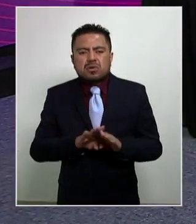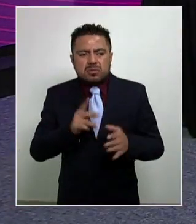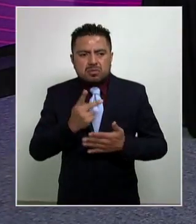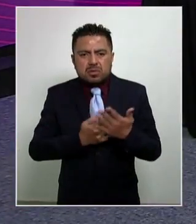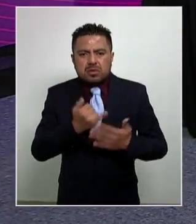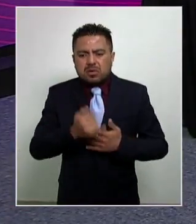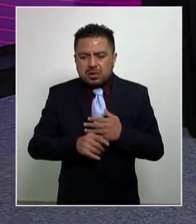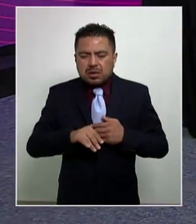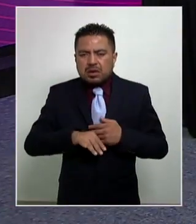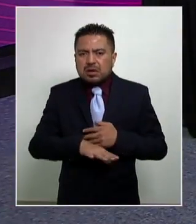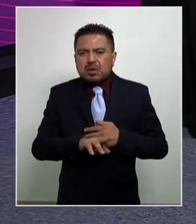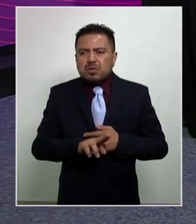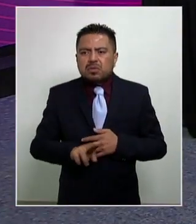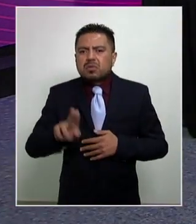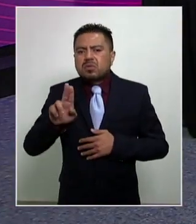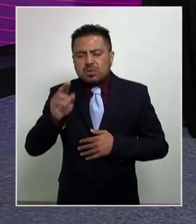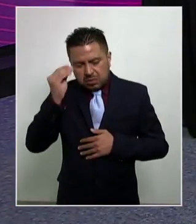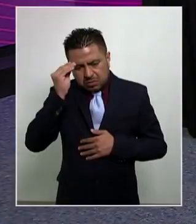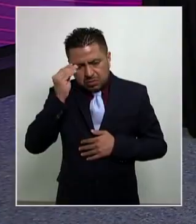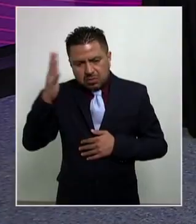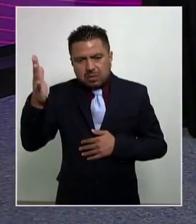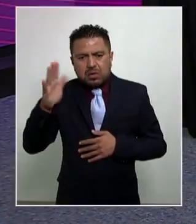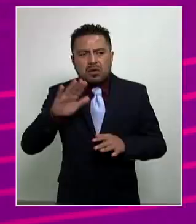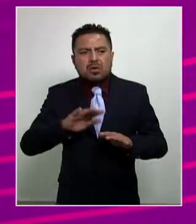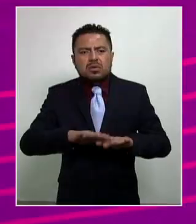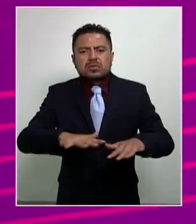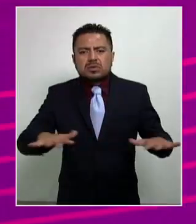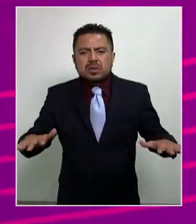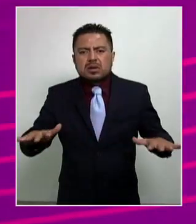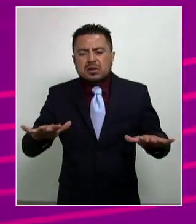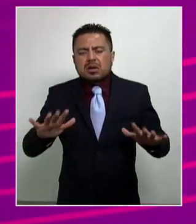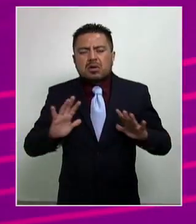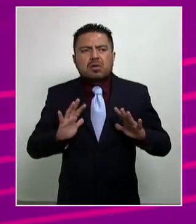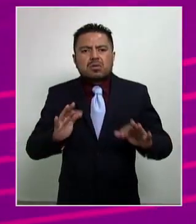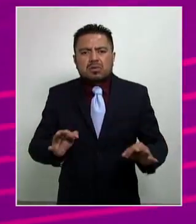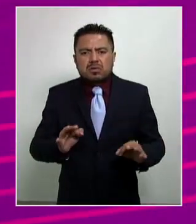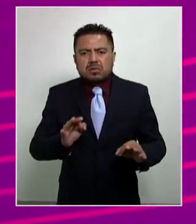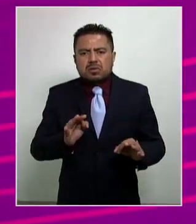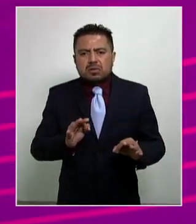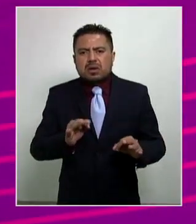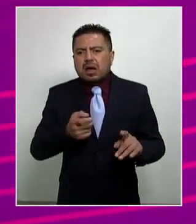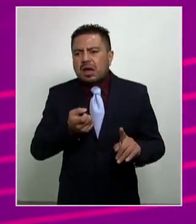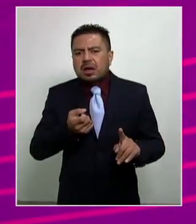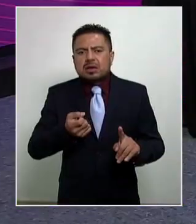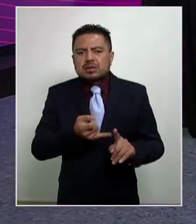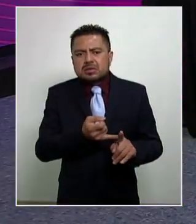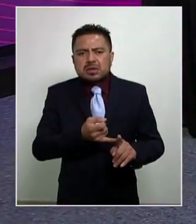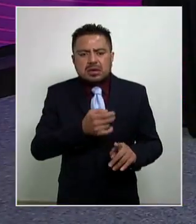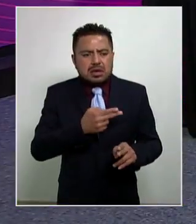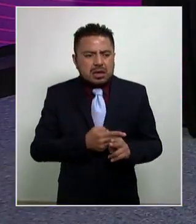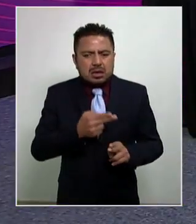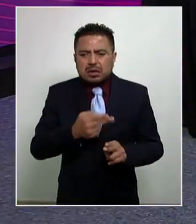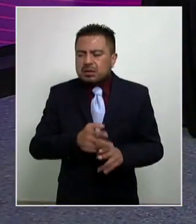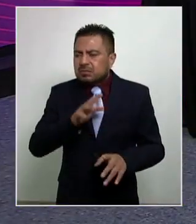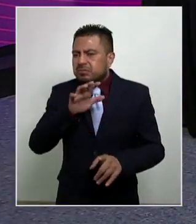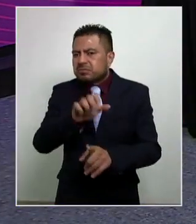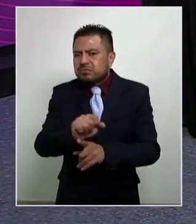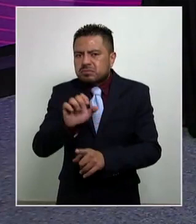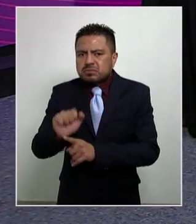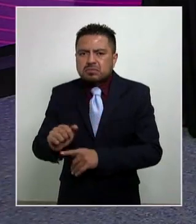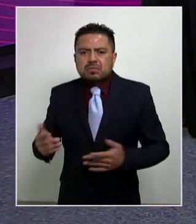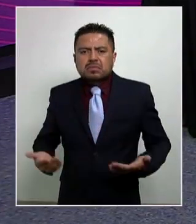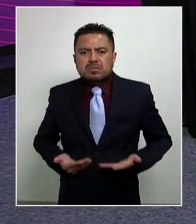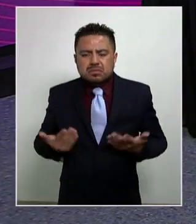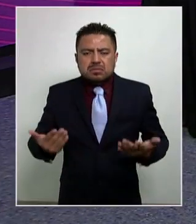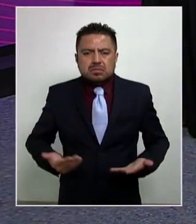O, Raíces en el Olvido, en el Océano, en el Origen, ¿no? Y así hasta llevar unos de los